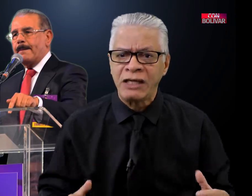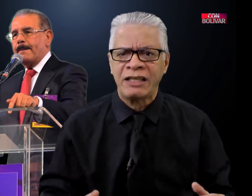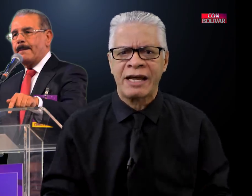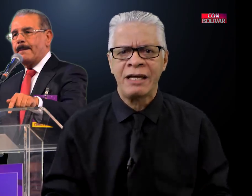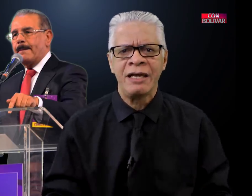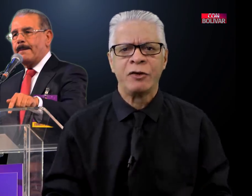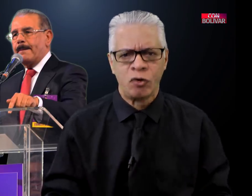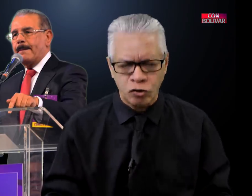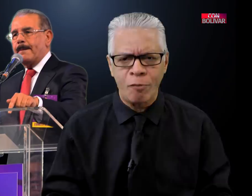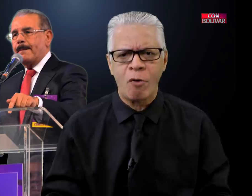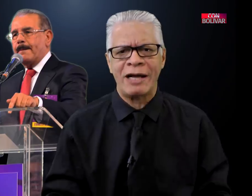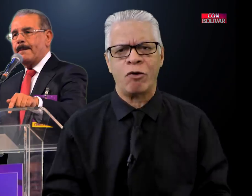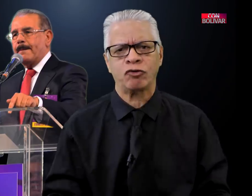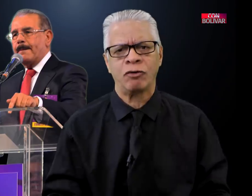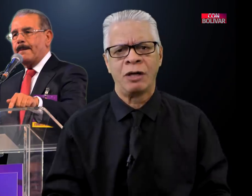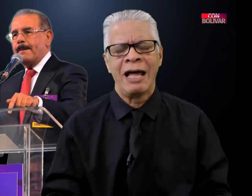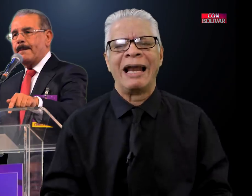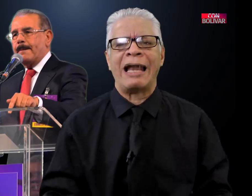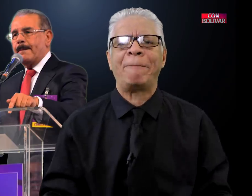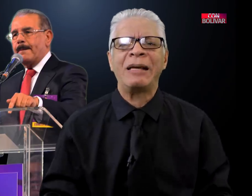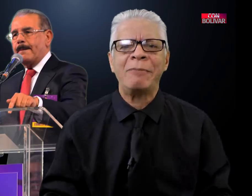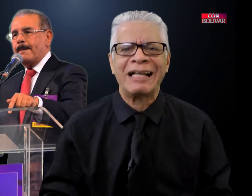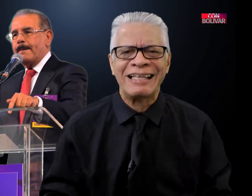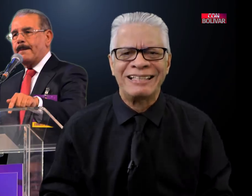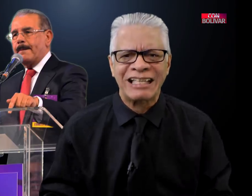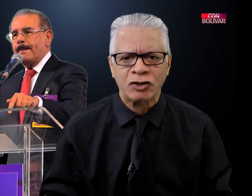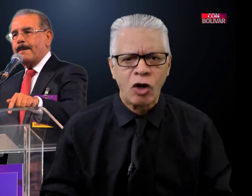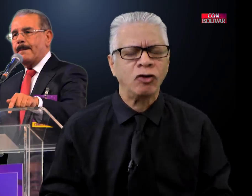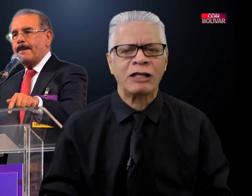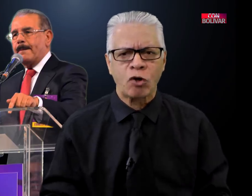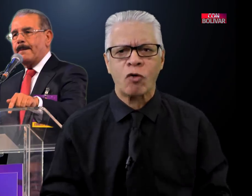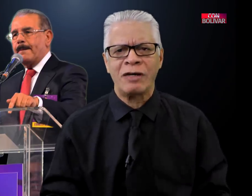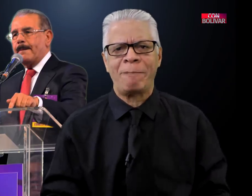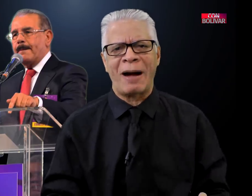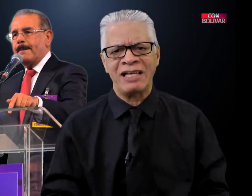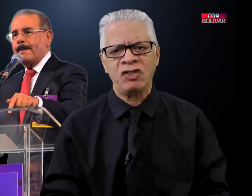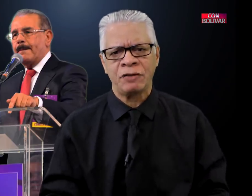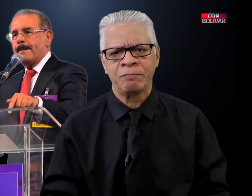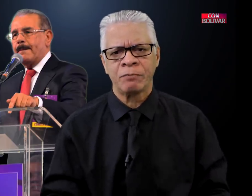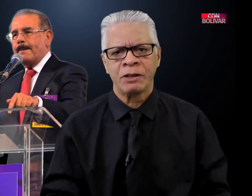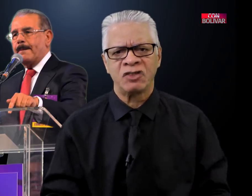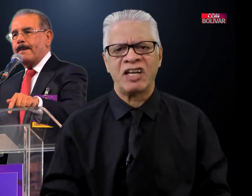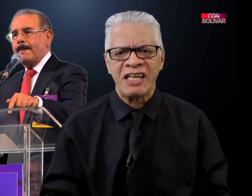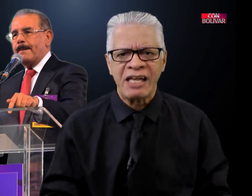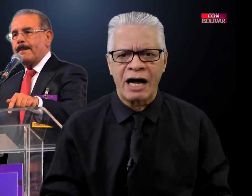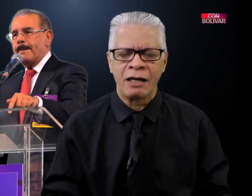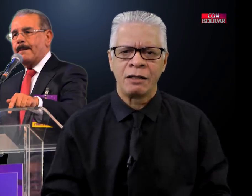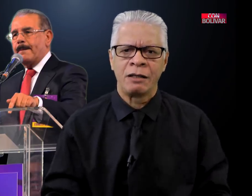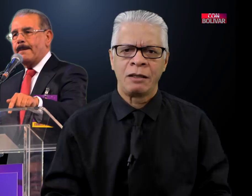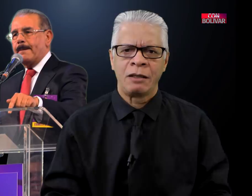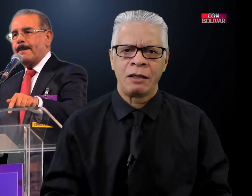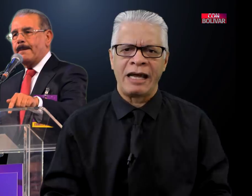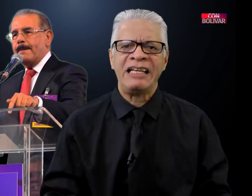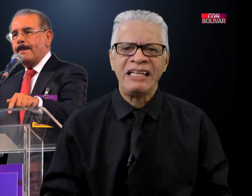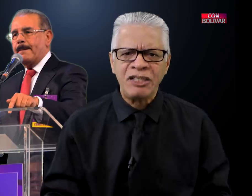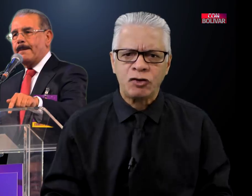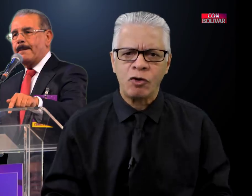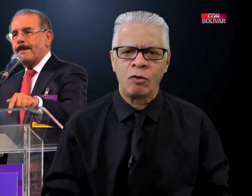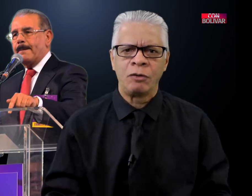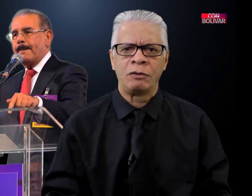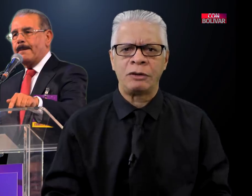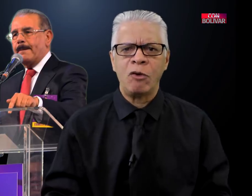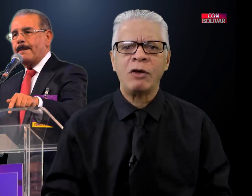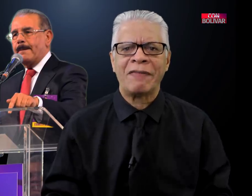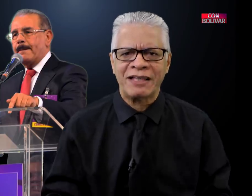un títere, no son buenos. La privatización de todo en el país sería el